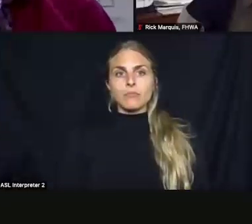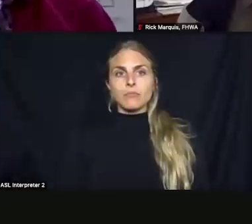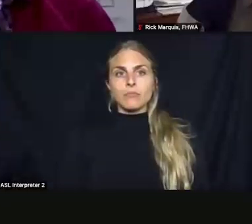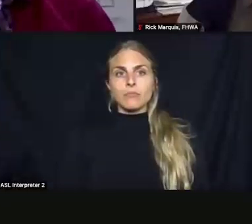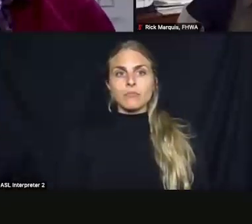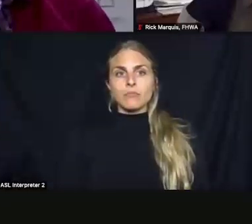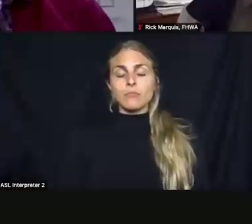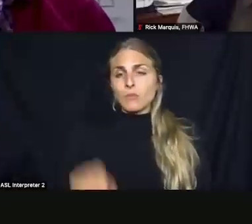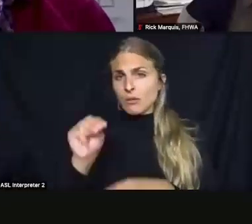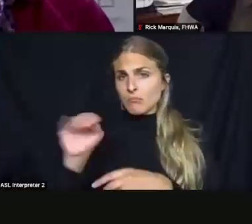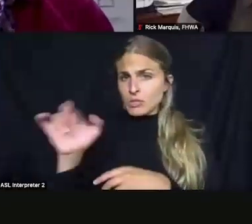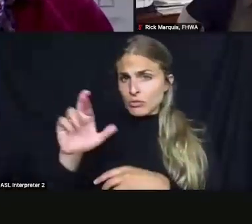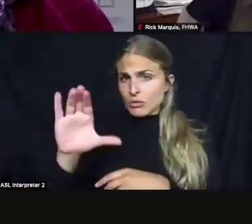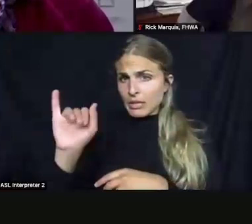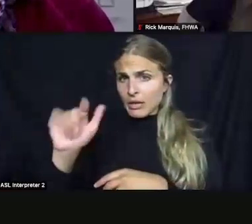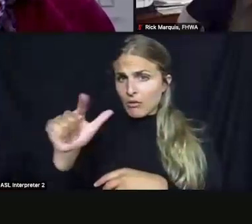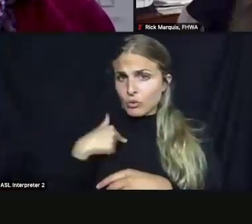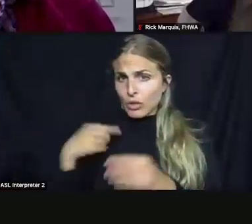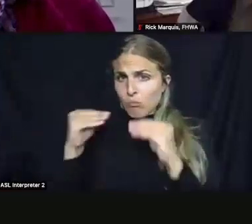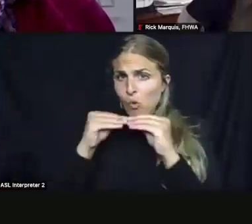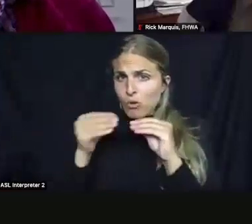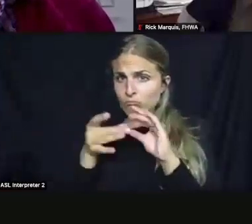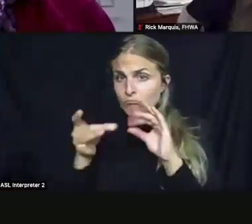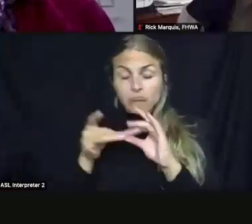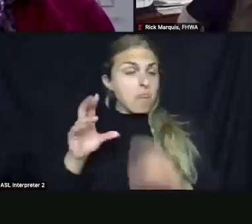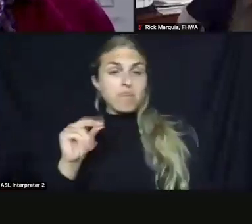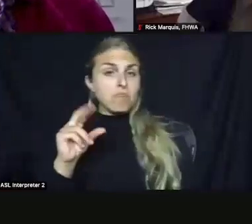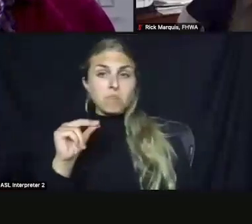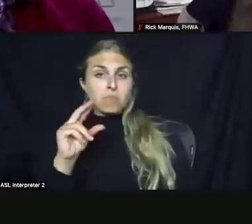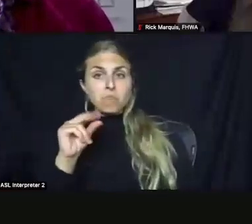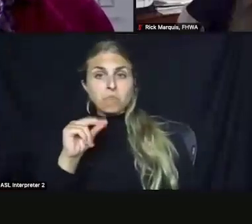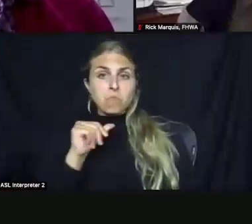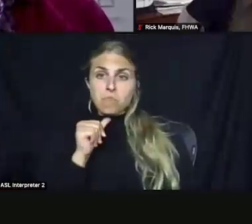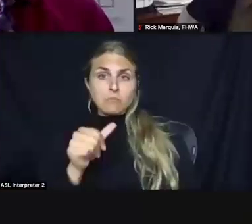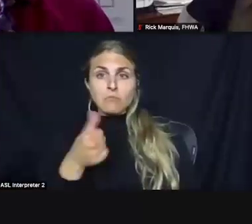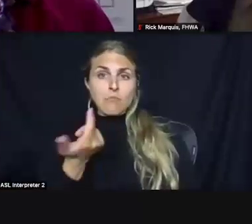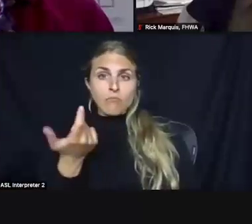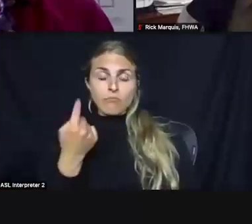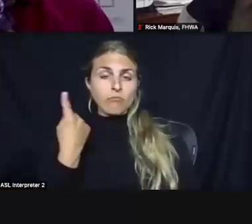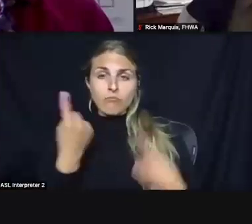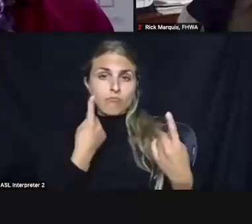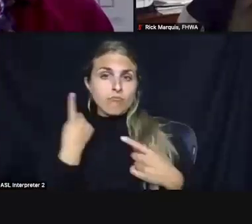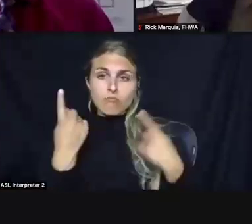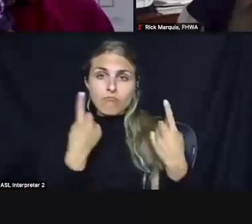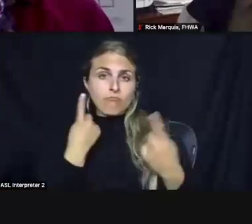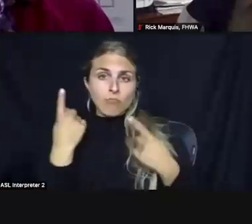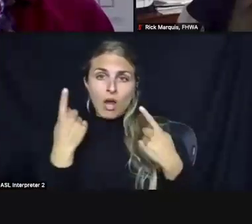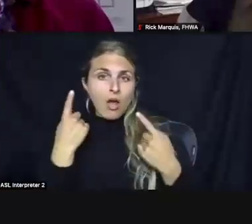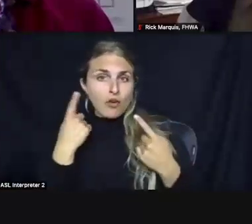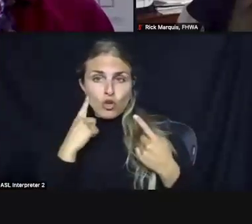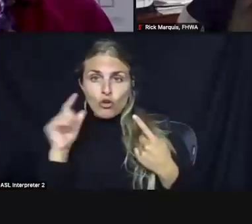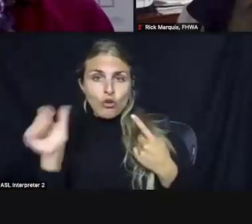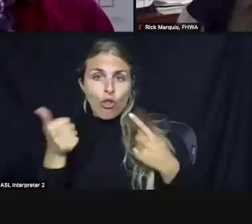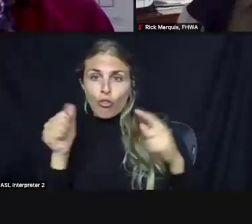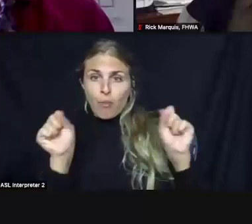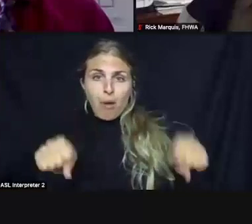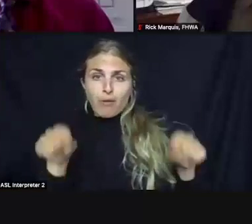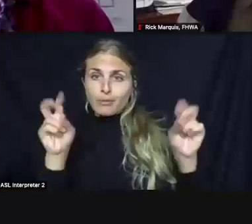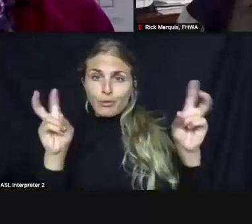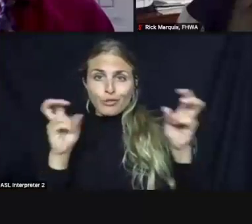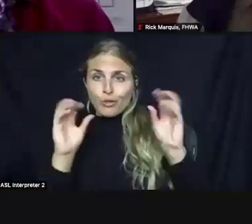Mr. Carroll, did you have more to say? Señor Carroll, ¿tenía más que decir? No en este momento.